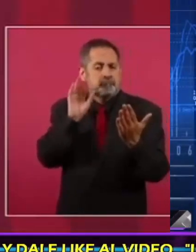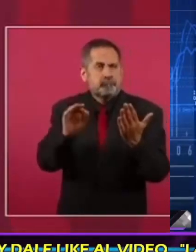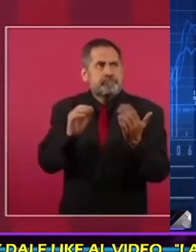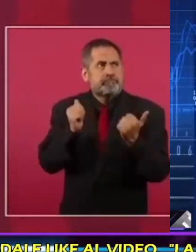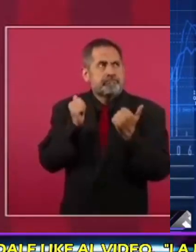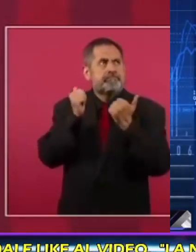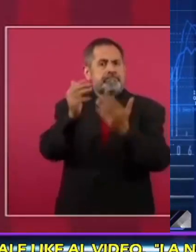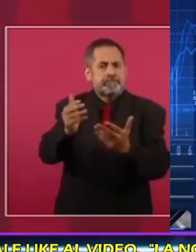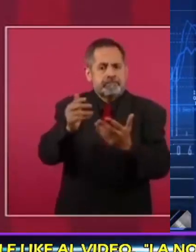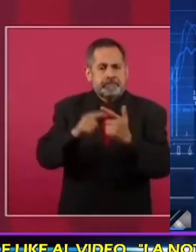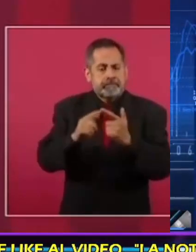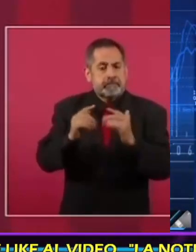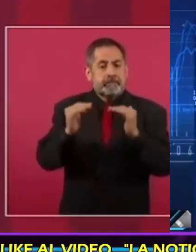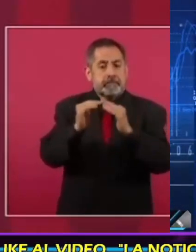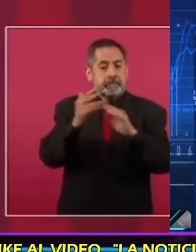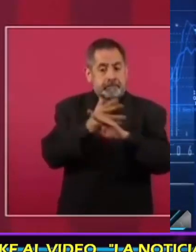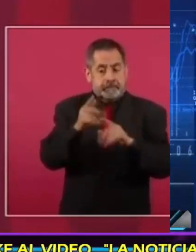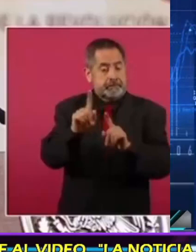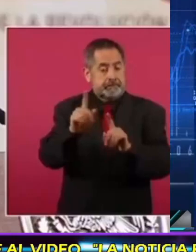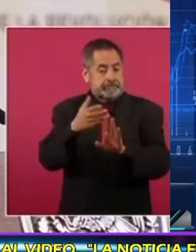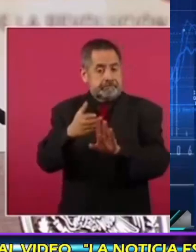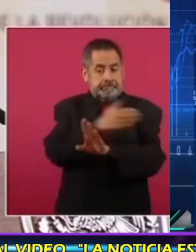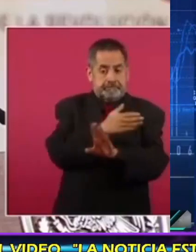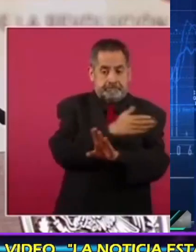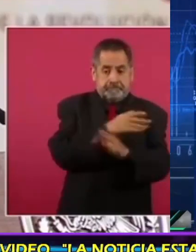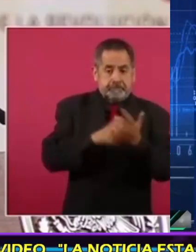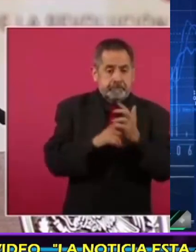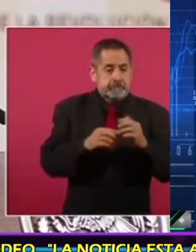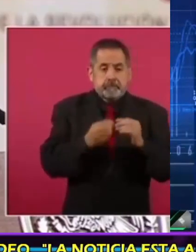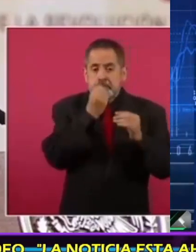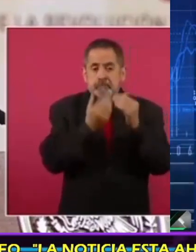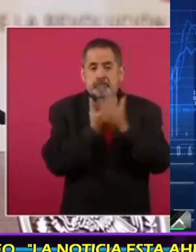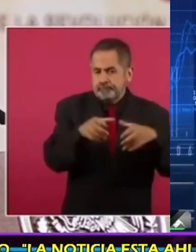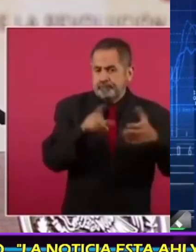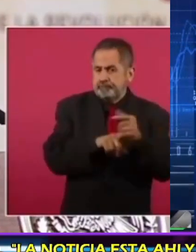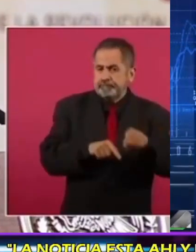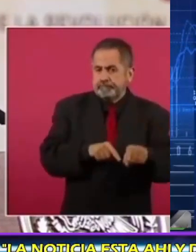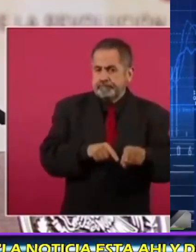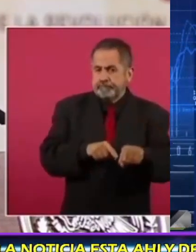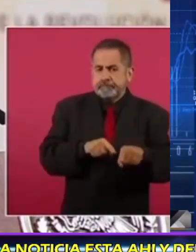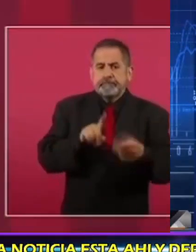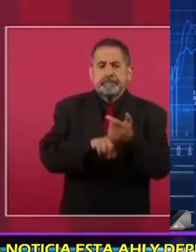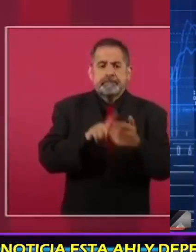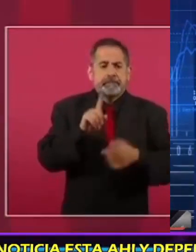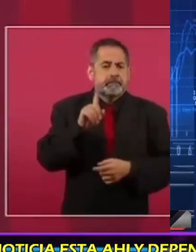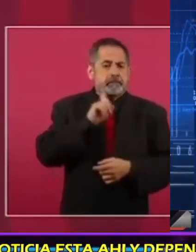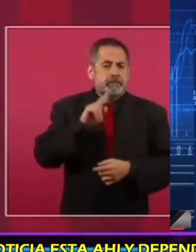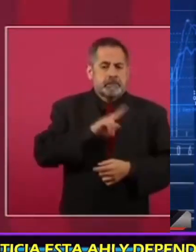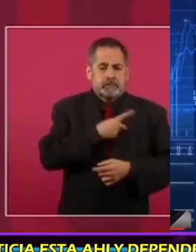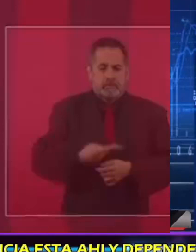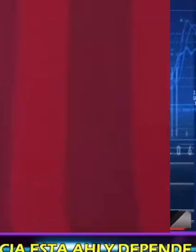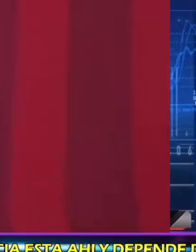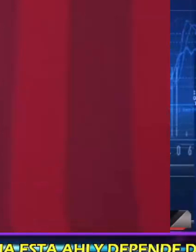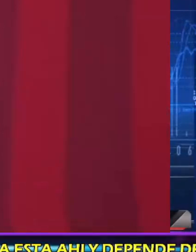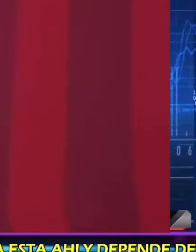llegamos a la Casa Blanca. Antes tenemos un desayuno de trabajo con la vicepresidenta Kamala Harris.